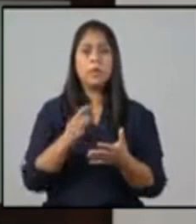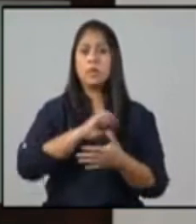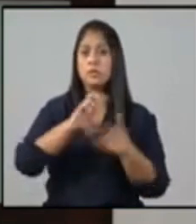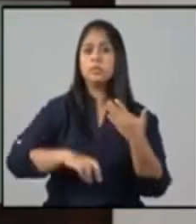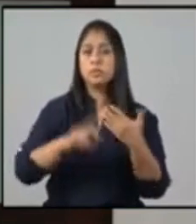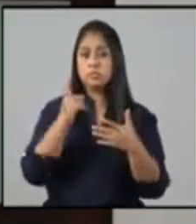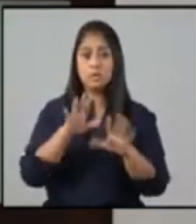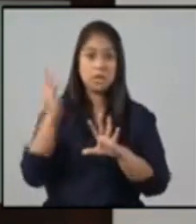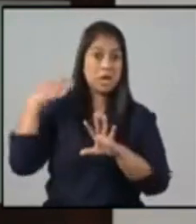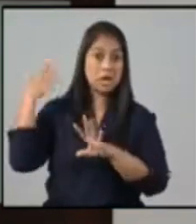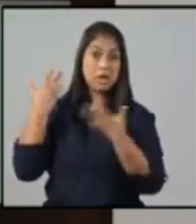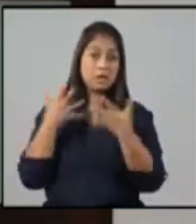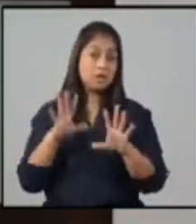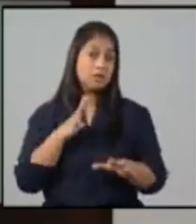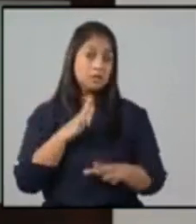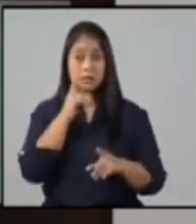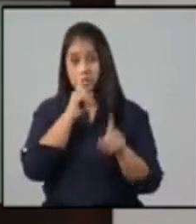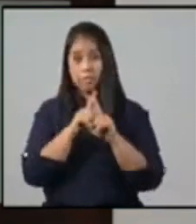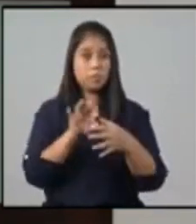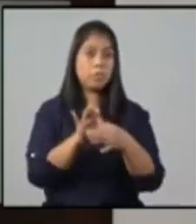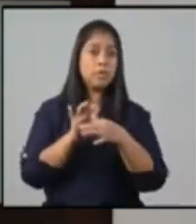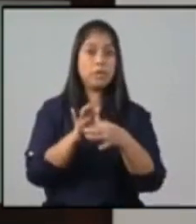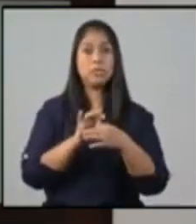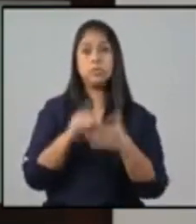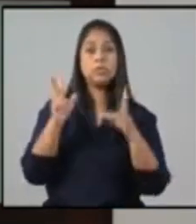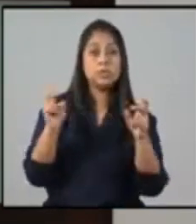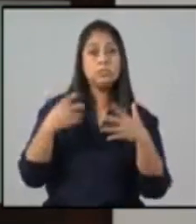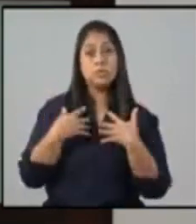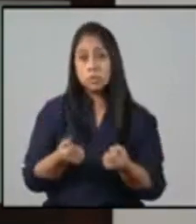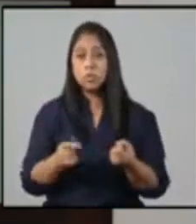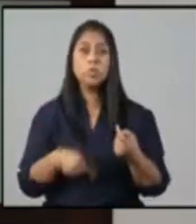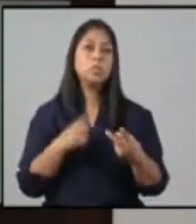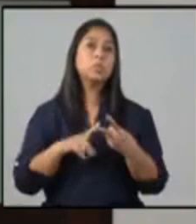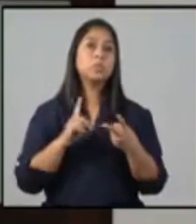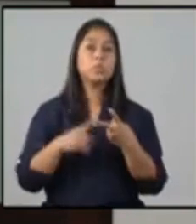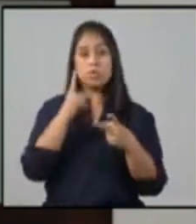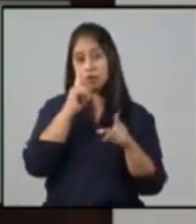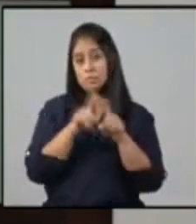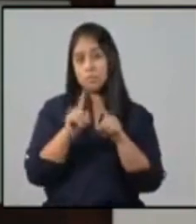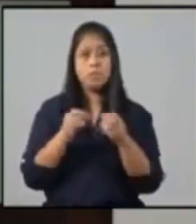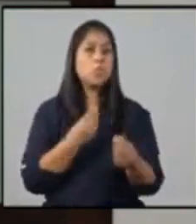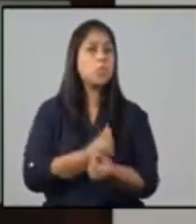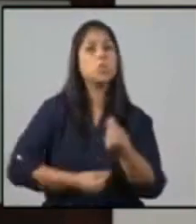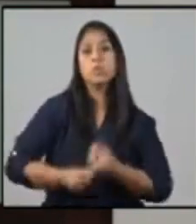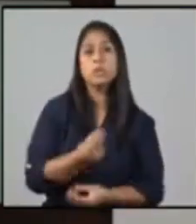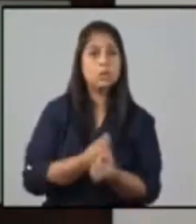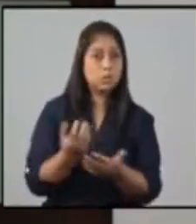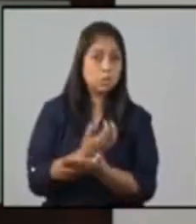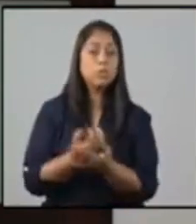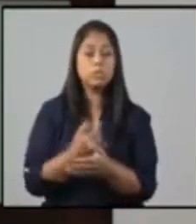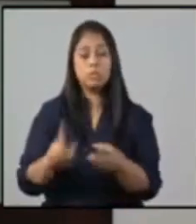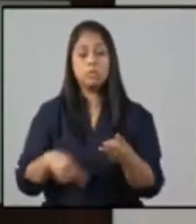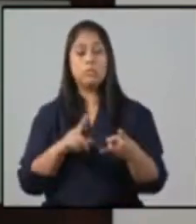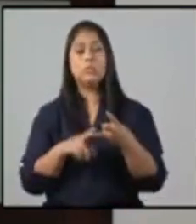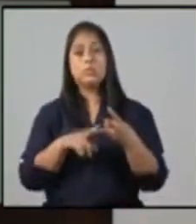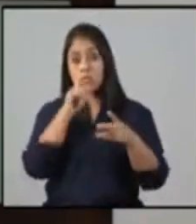que ya teníamos, como teníamos cooperación en el ámbito de la salud, como teníamos cooperación en el ámbito productivo económico. Hemos